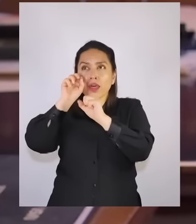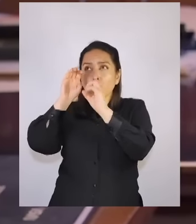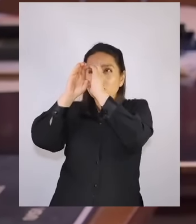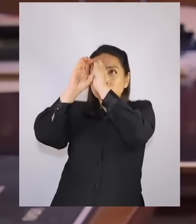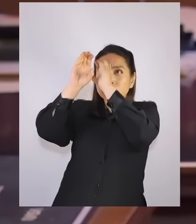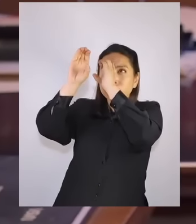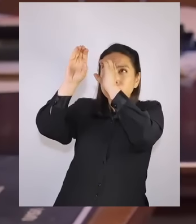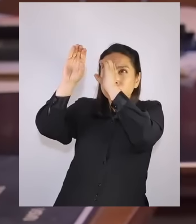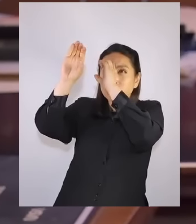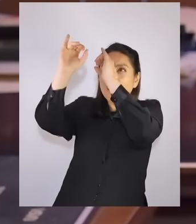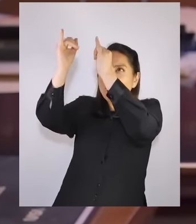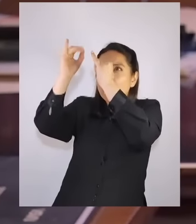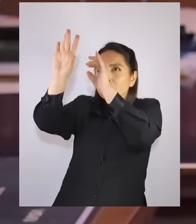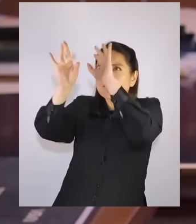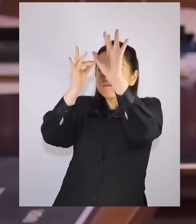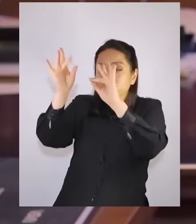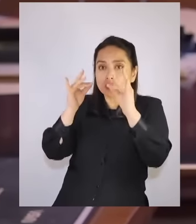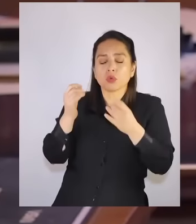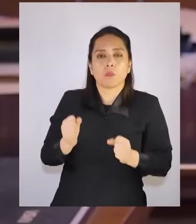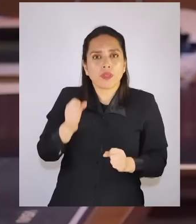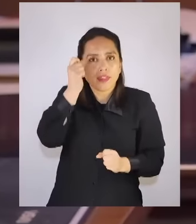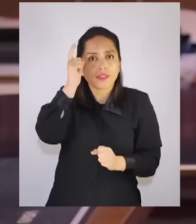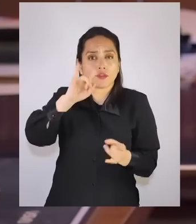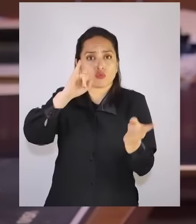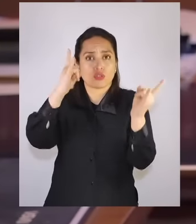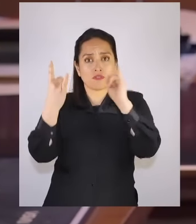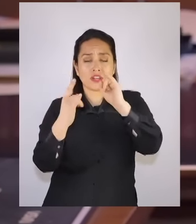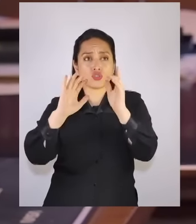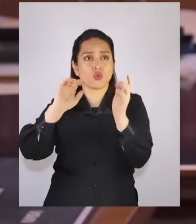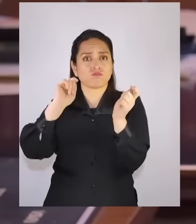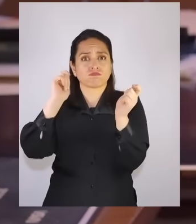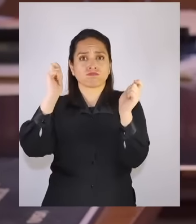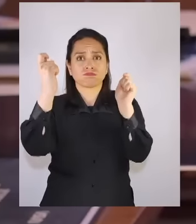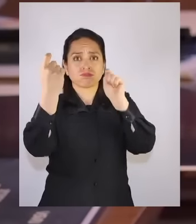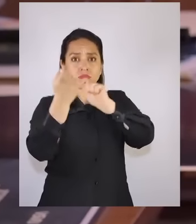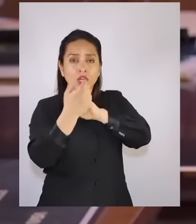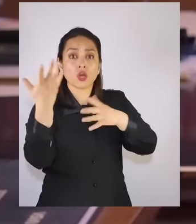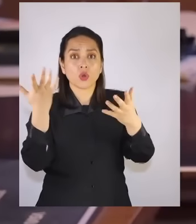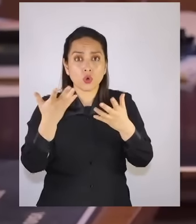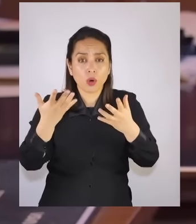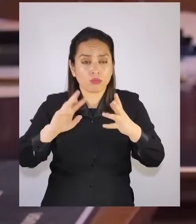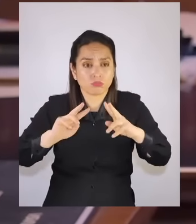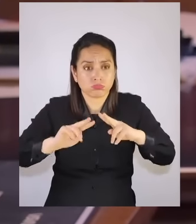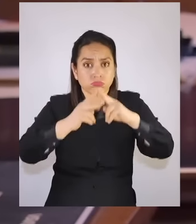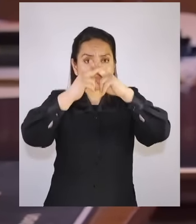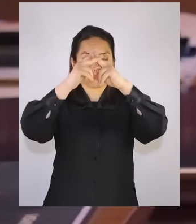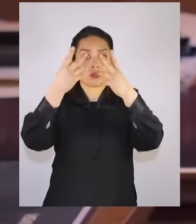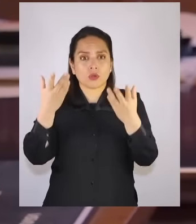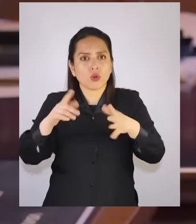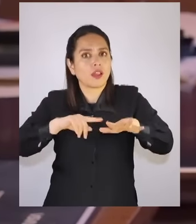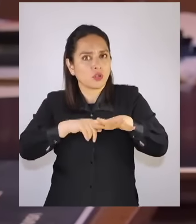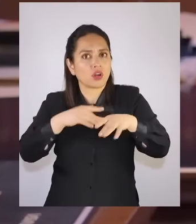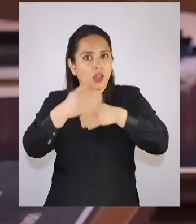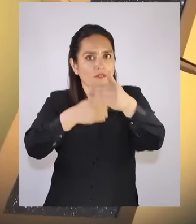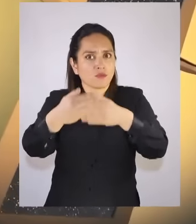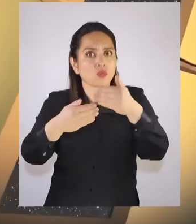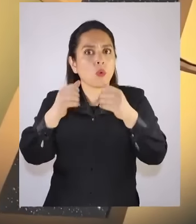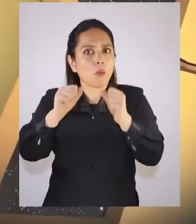pudiendo entender cómo evoluciona el universo y cómo es la estructura dentro de ese universo con la tecnología que se ha ido